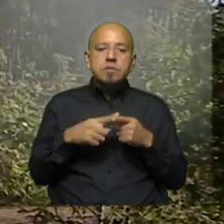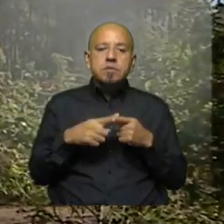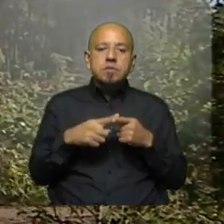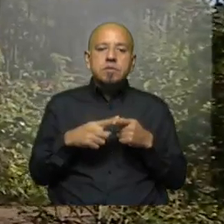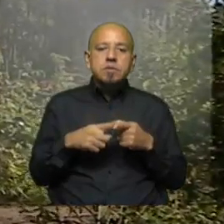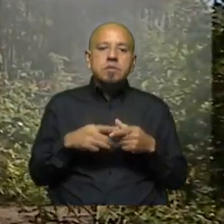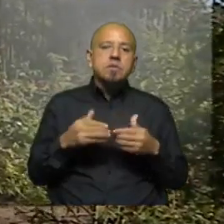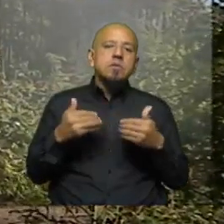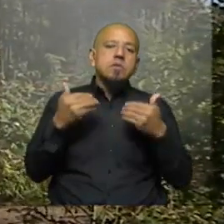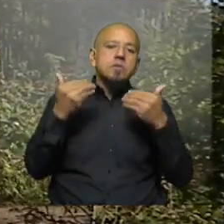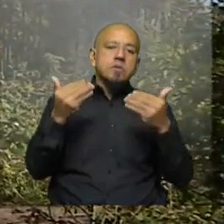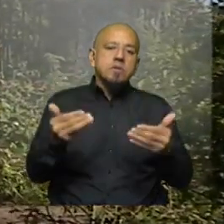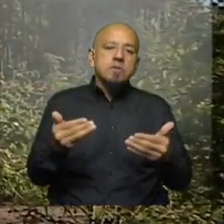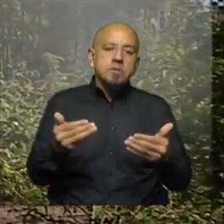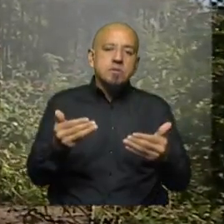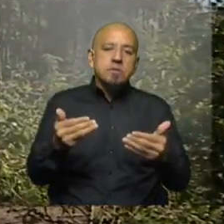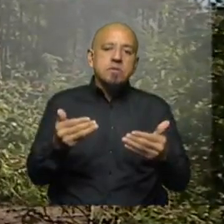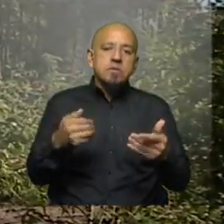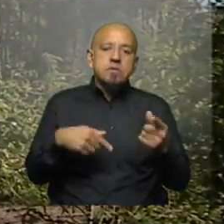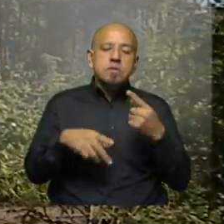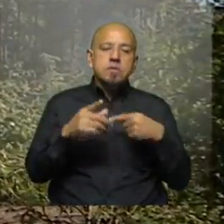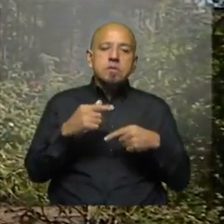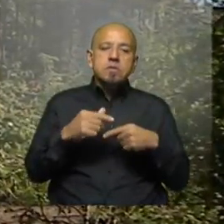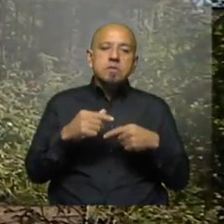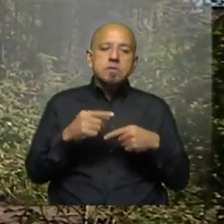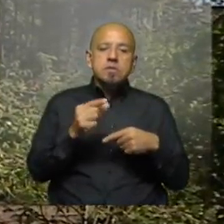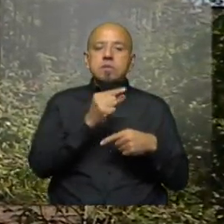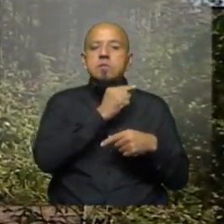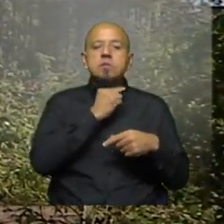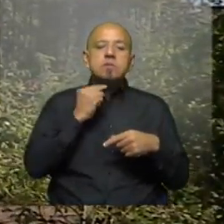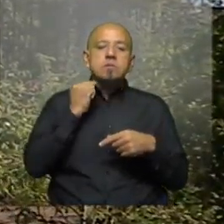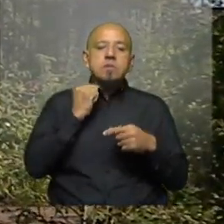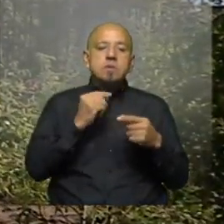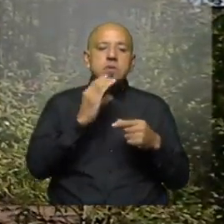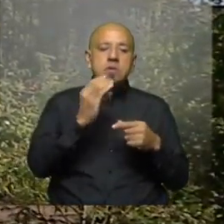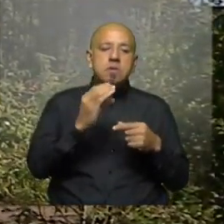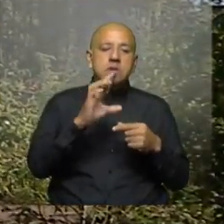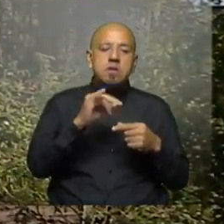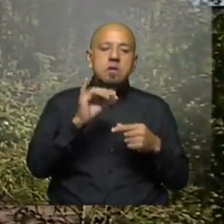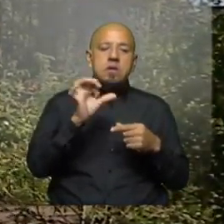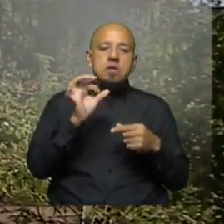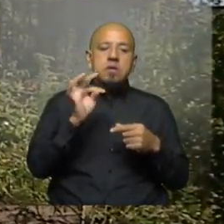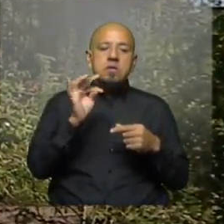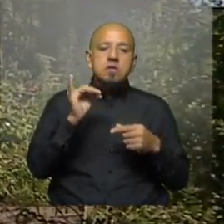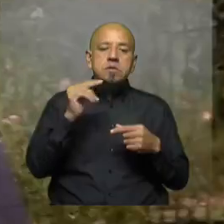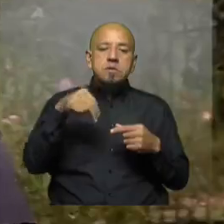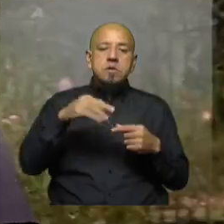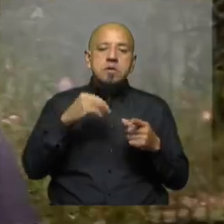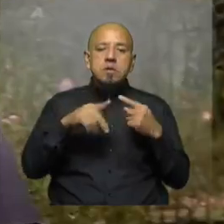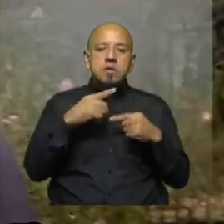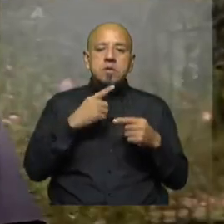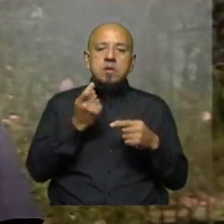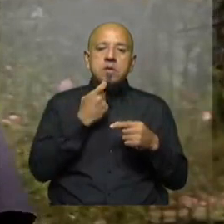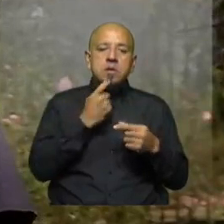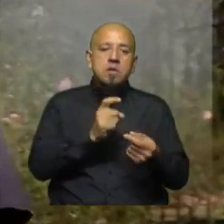Tiempo más adelante, en el cristianismo también hubo cierto significado para las rosas que tenían que ver con las